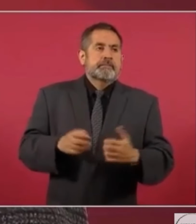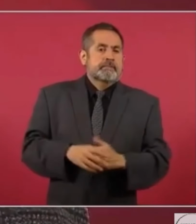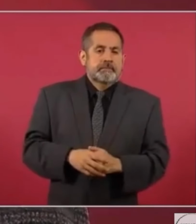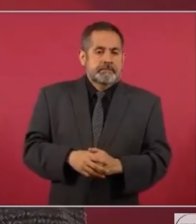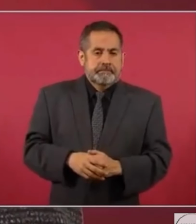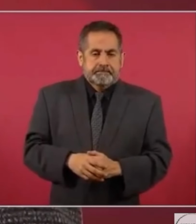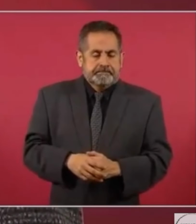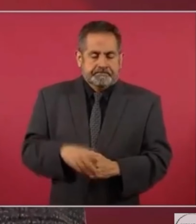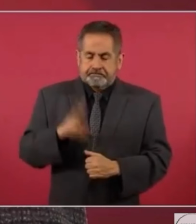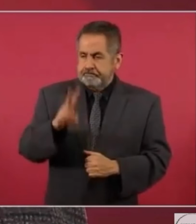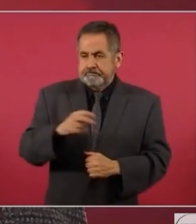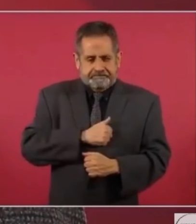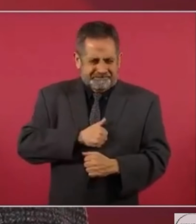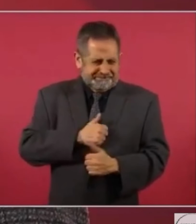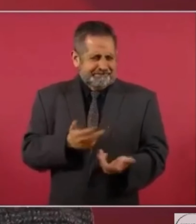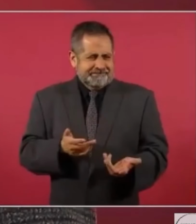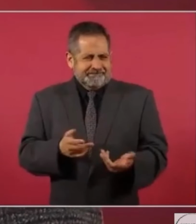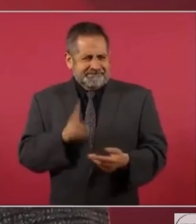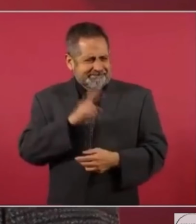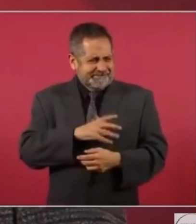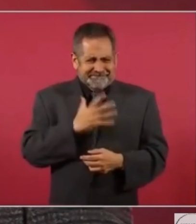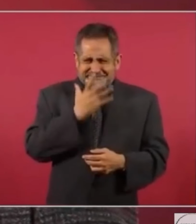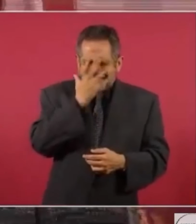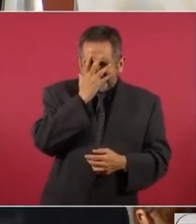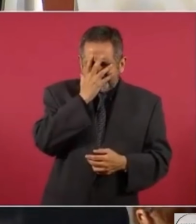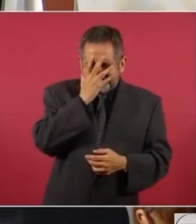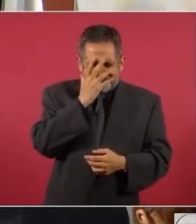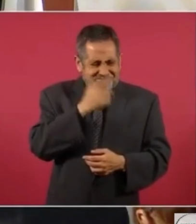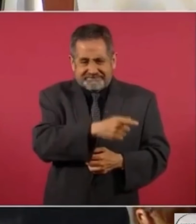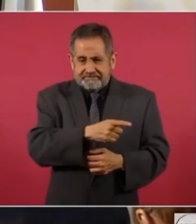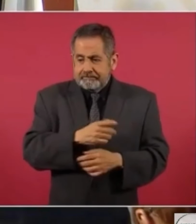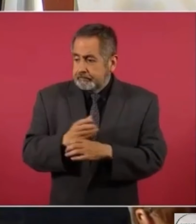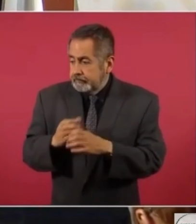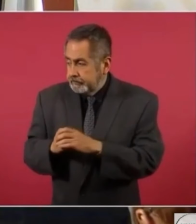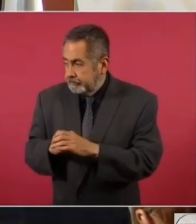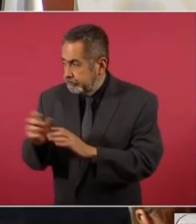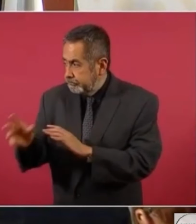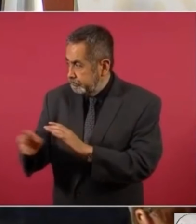muy lamentable, vergonzoso,